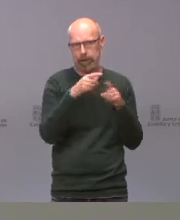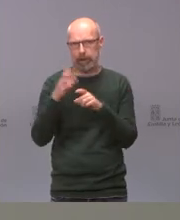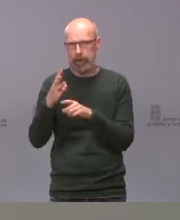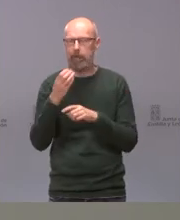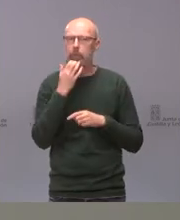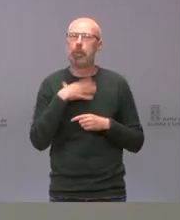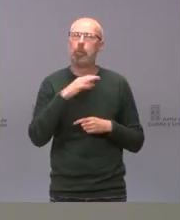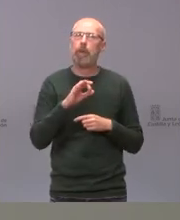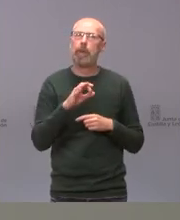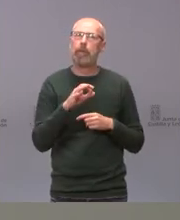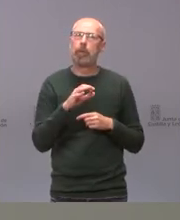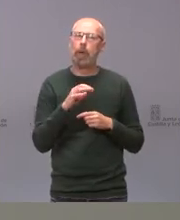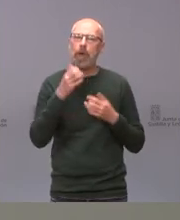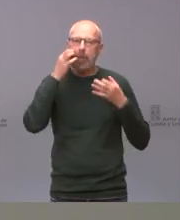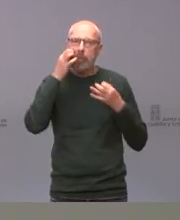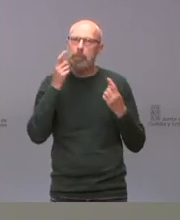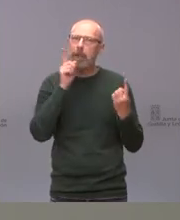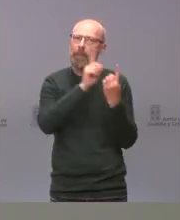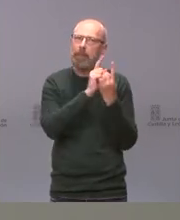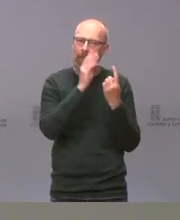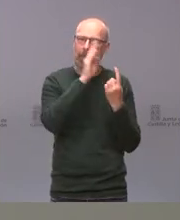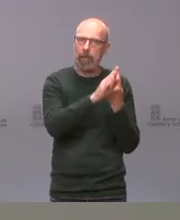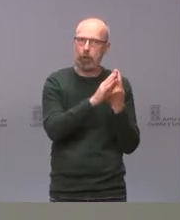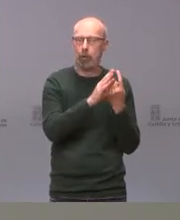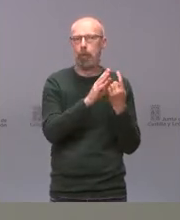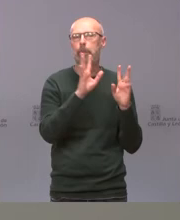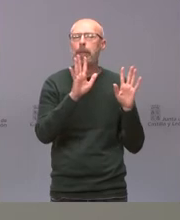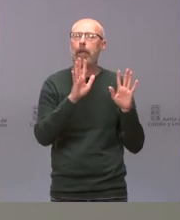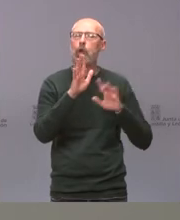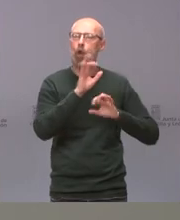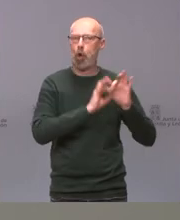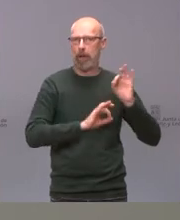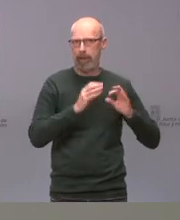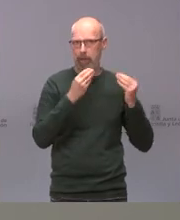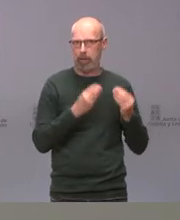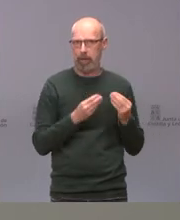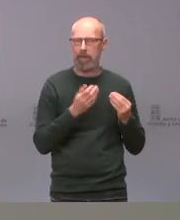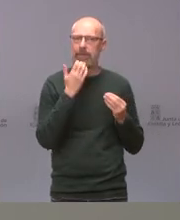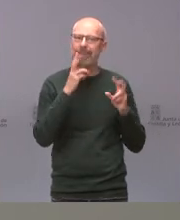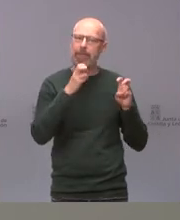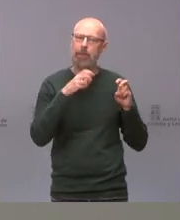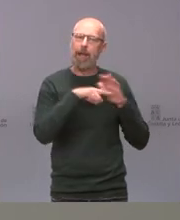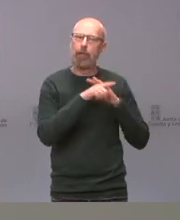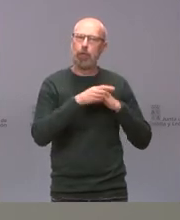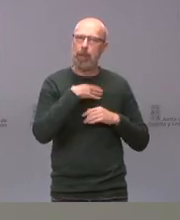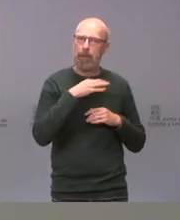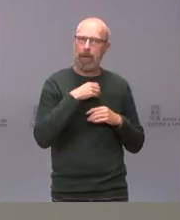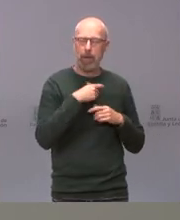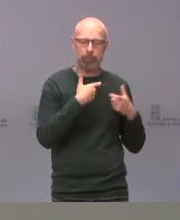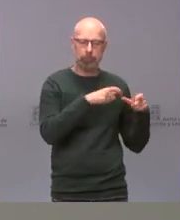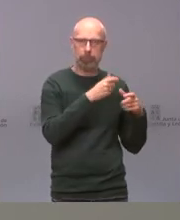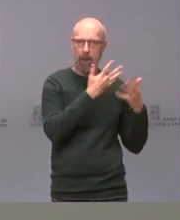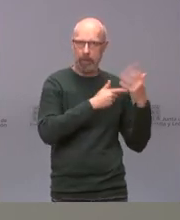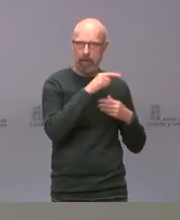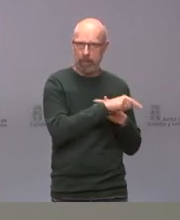manera organizada, es decir, que lo que sea burocrático sea resuelto por donde tiene que resolverse, que es los administrativos, lo que